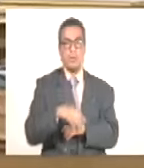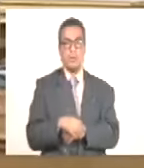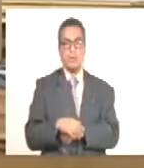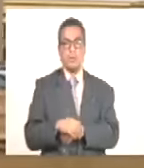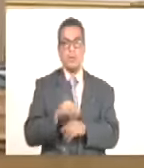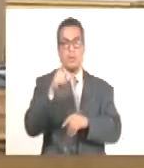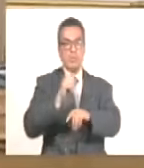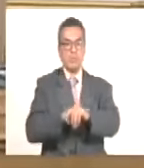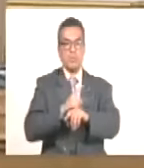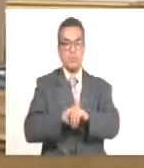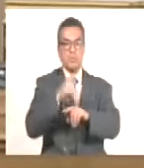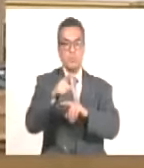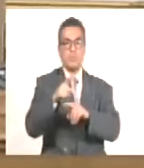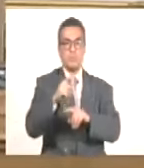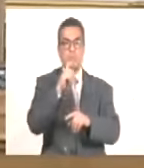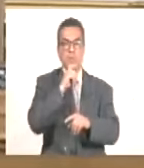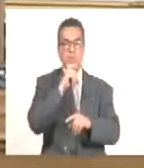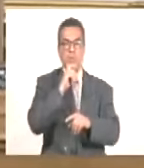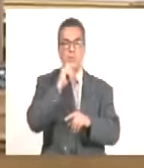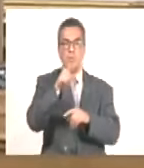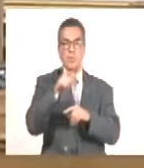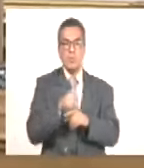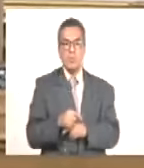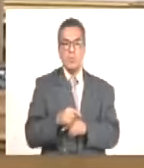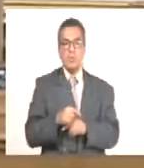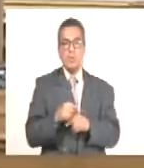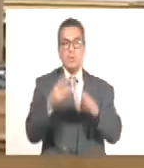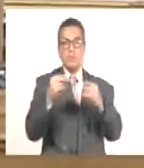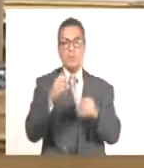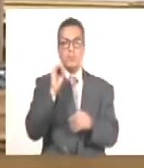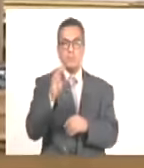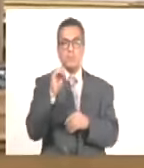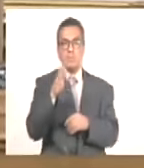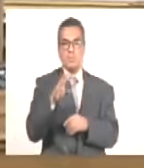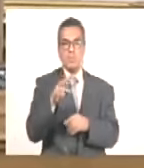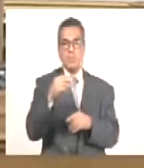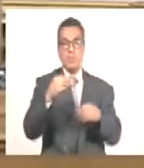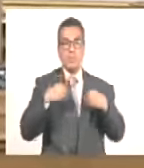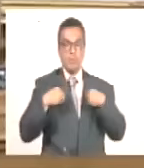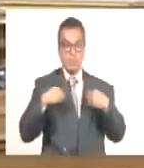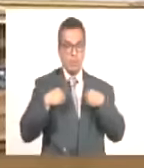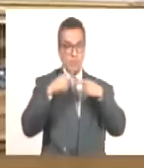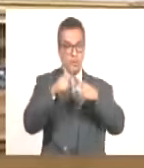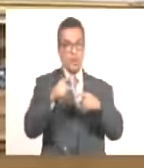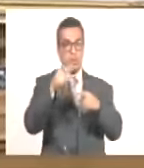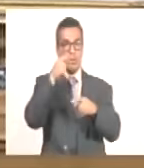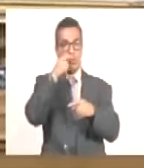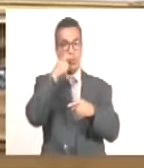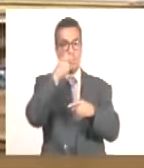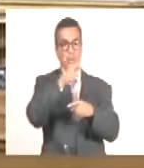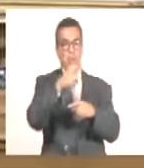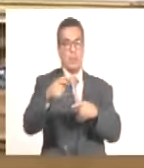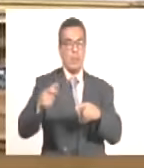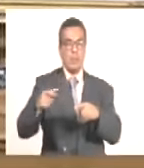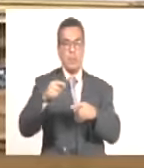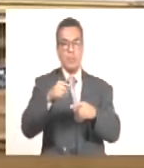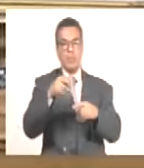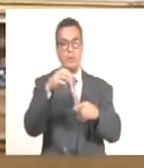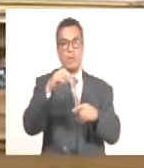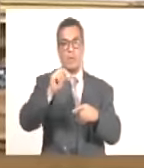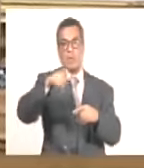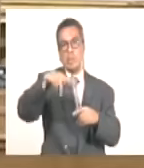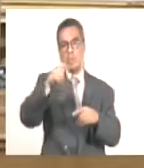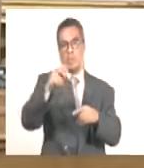en una situación tan compleja y en una situación tan dolorosa como la que vive actualmente el pueblo palestino, se arroga